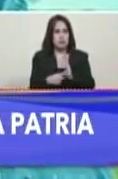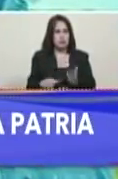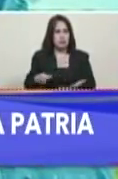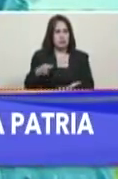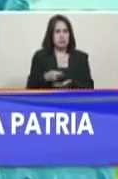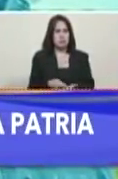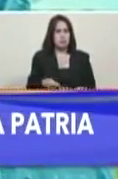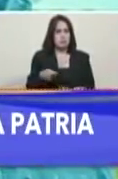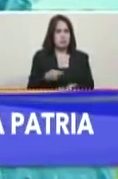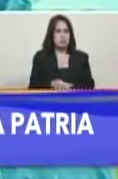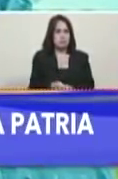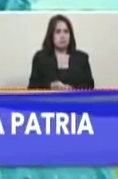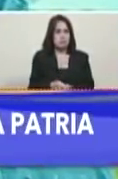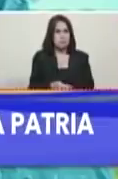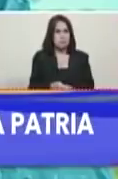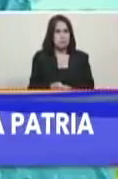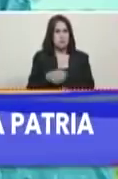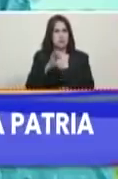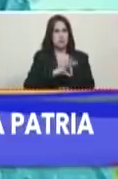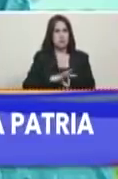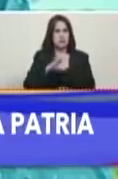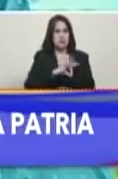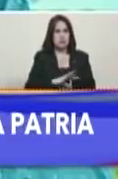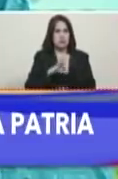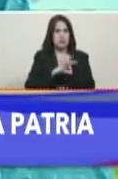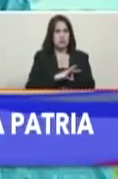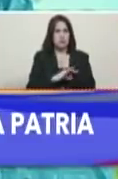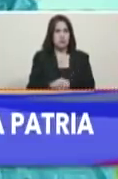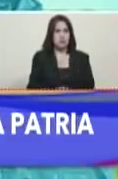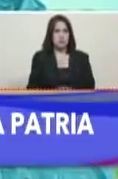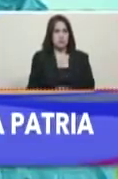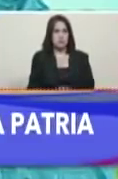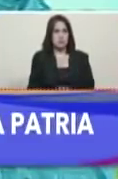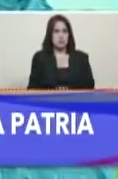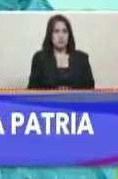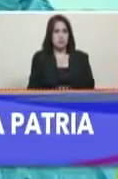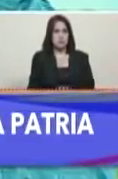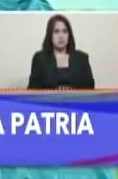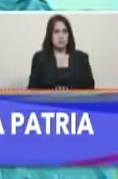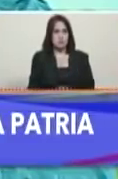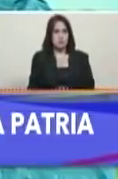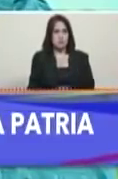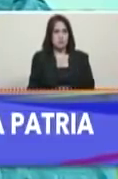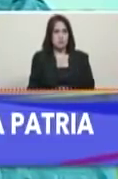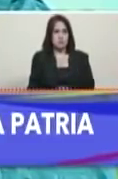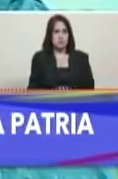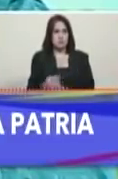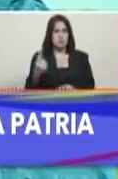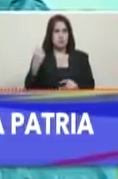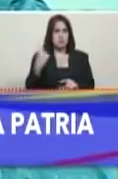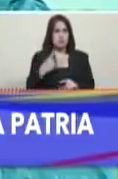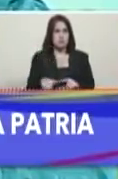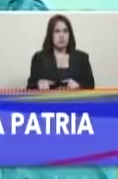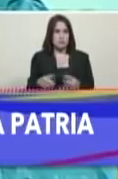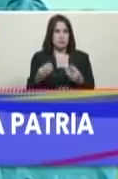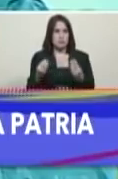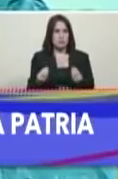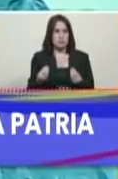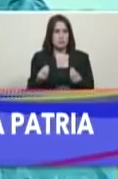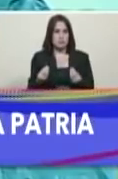revolución socialmente en esa comunidad. Ahí sabemos cuánto están pensionados y quiénes faltan por